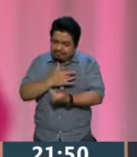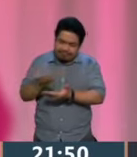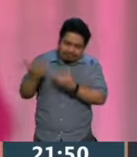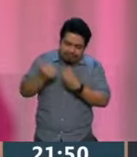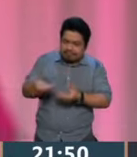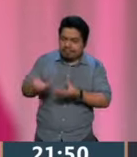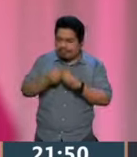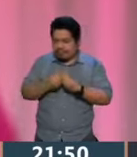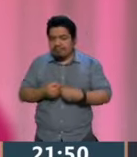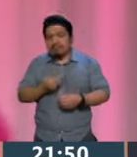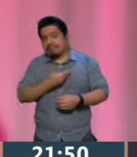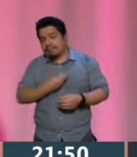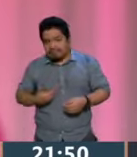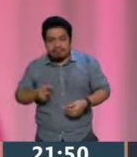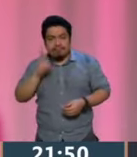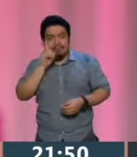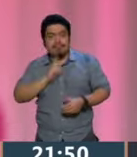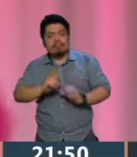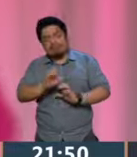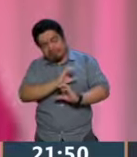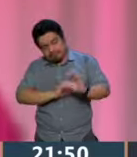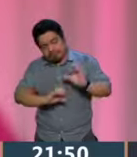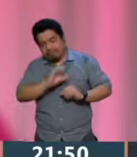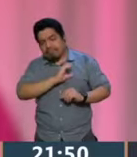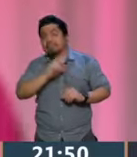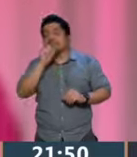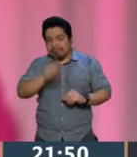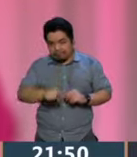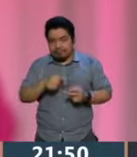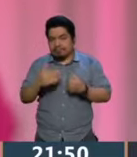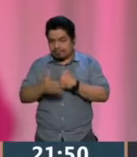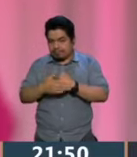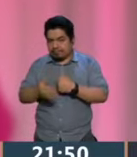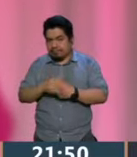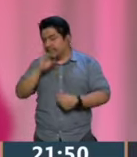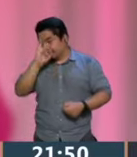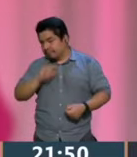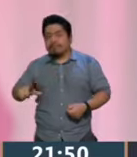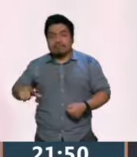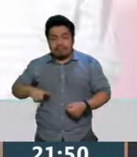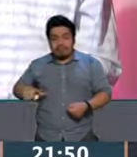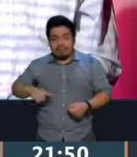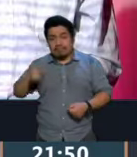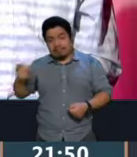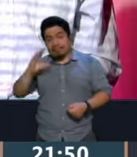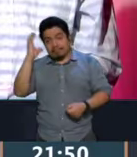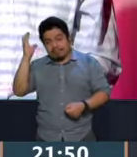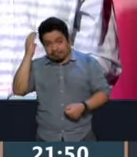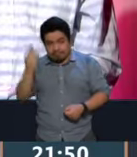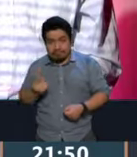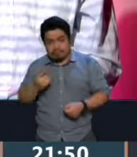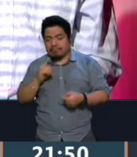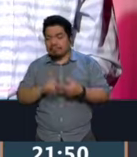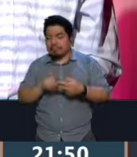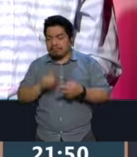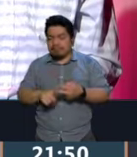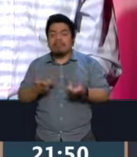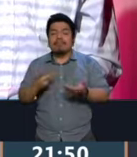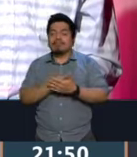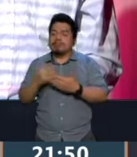nuestra próxima presidenta de México, Claudia Sheinbaum, y también de nuestra próxima jefa de gobierno, Clara Brugada, que representa